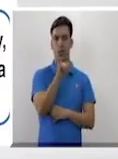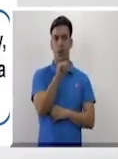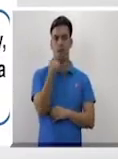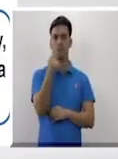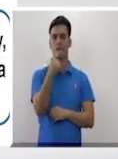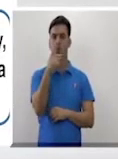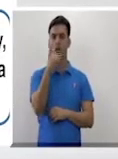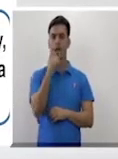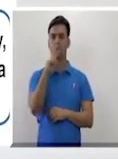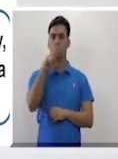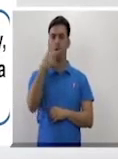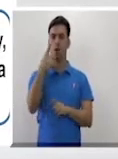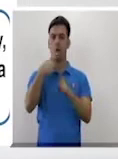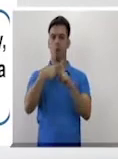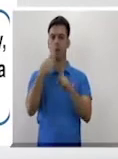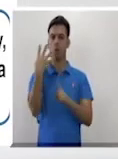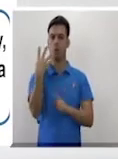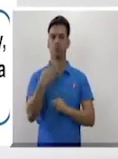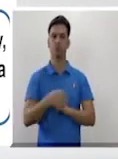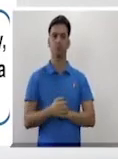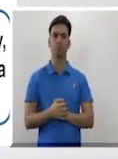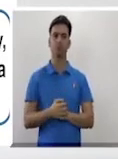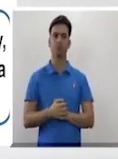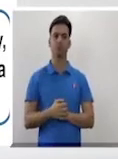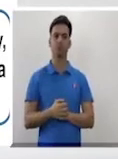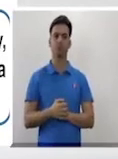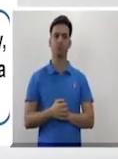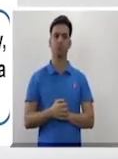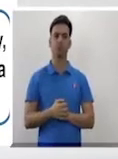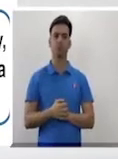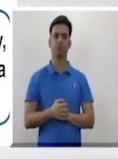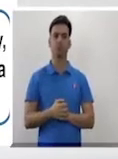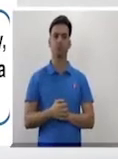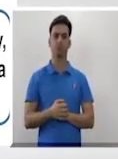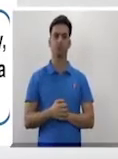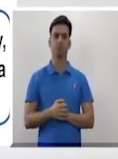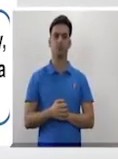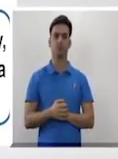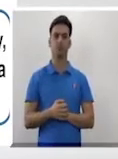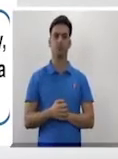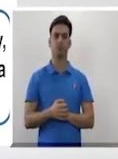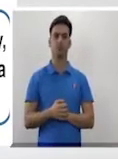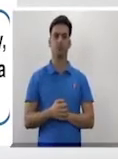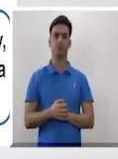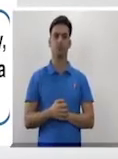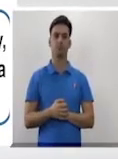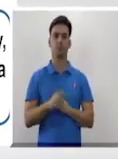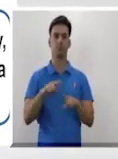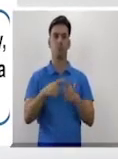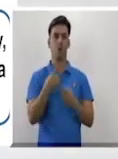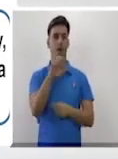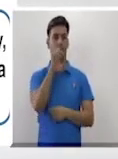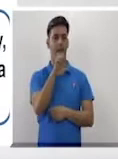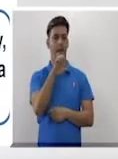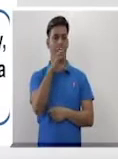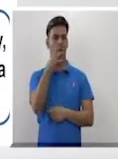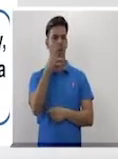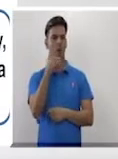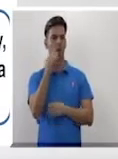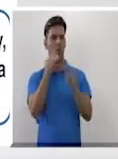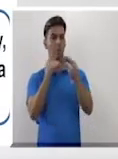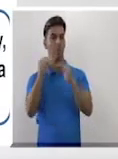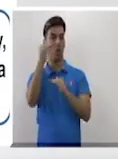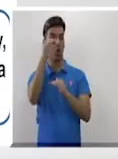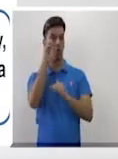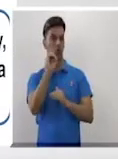más 4. Porque E, fíjate bien en este caso, el valor de E es mayor